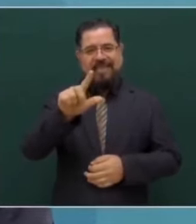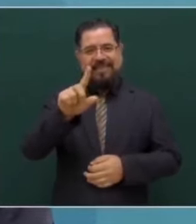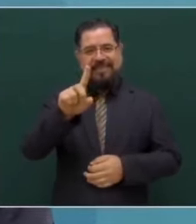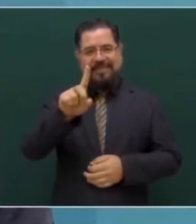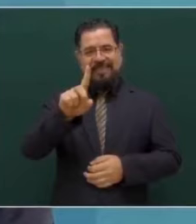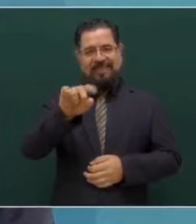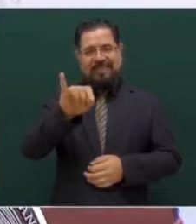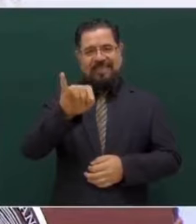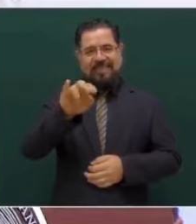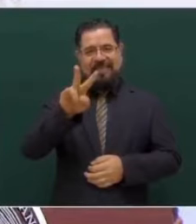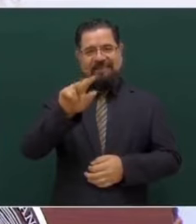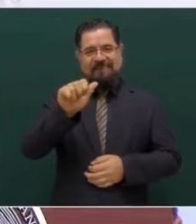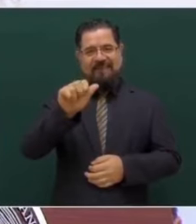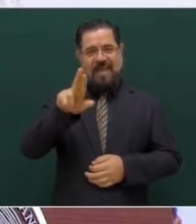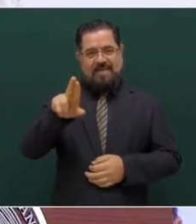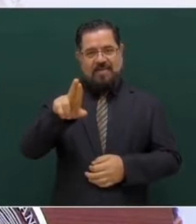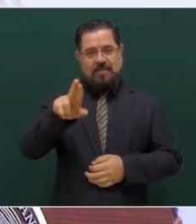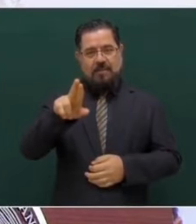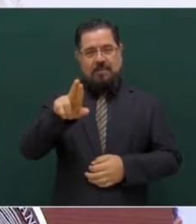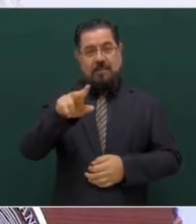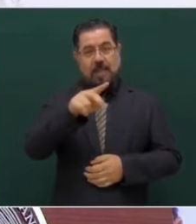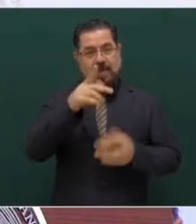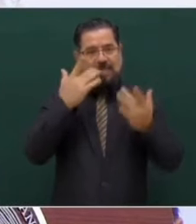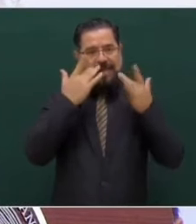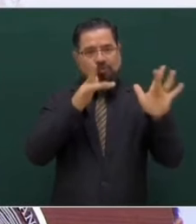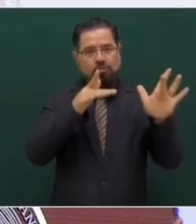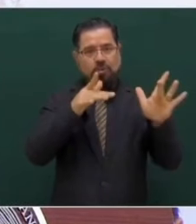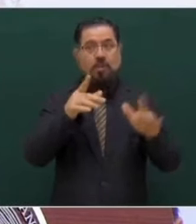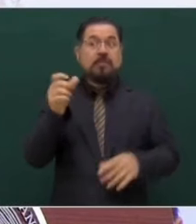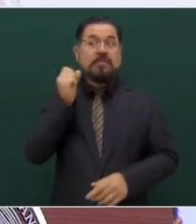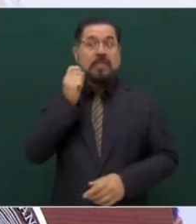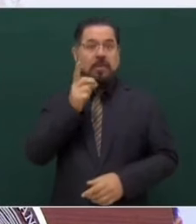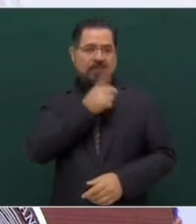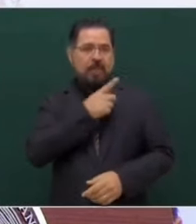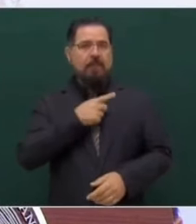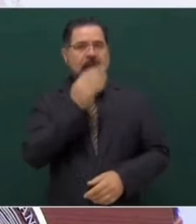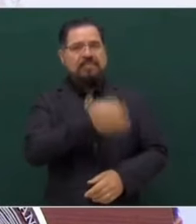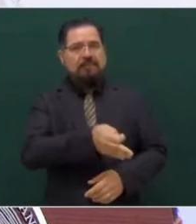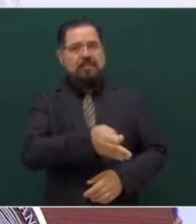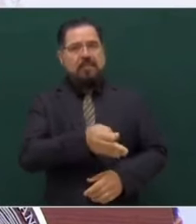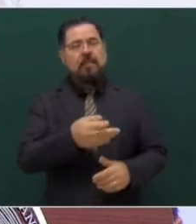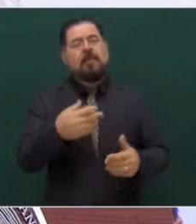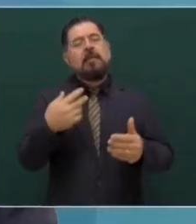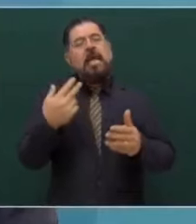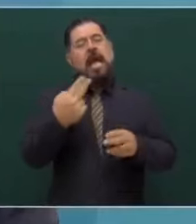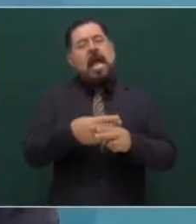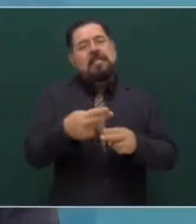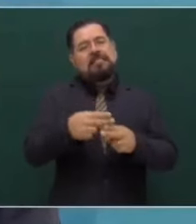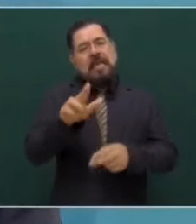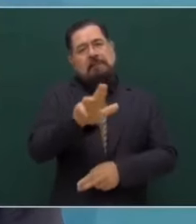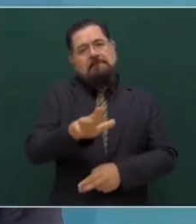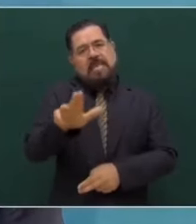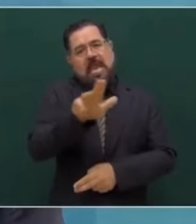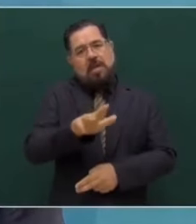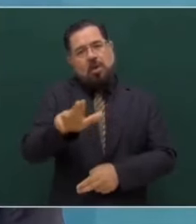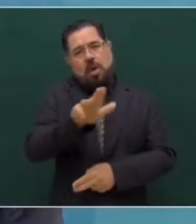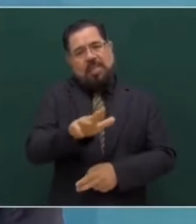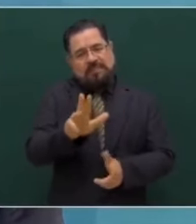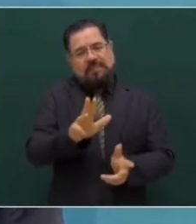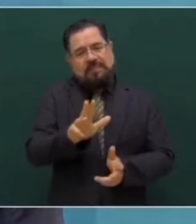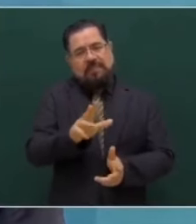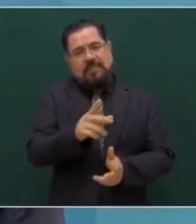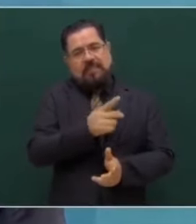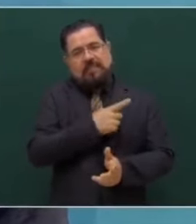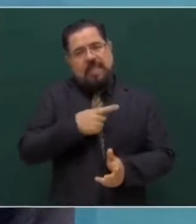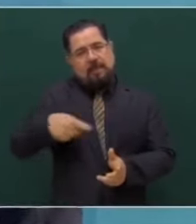discutido en comisiones el día martes y en el pleno el miércoles, por lo que el presidente estaría mandando